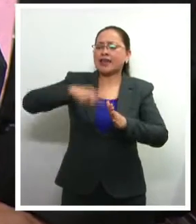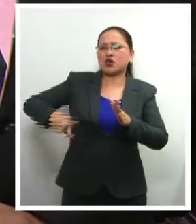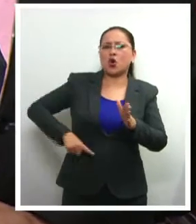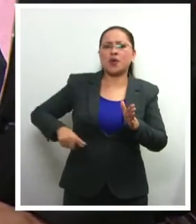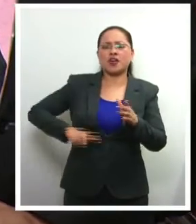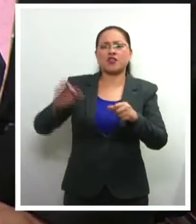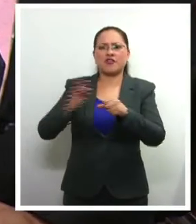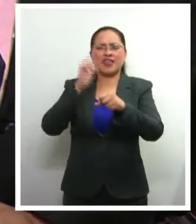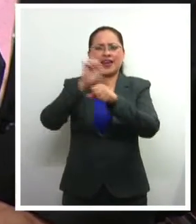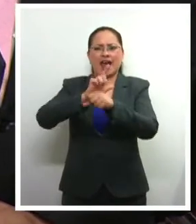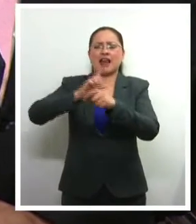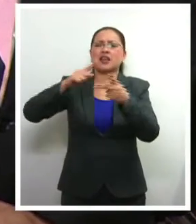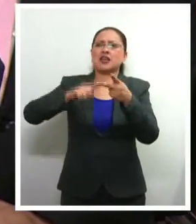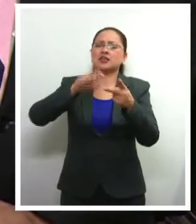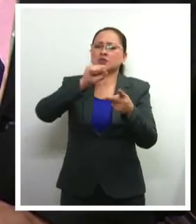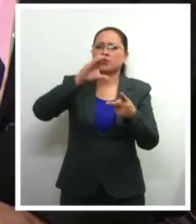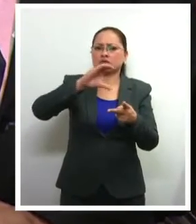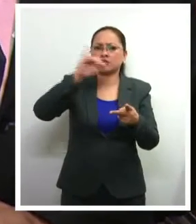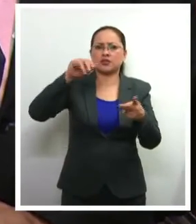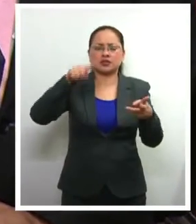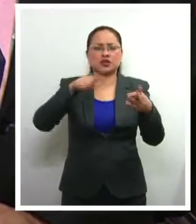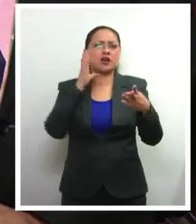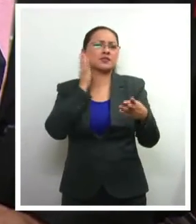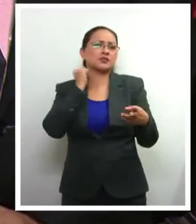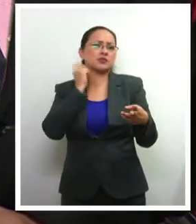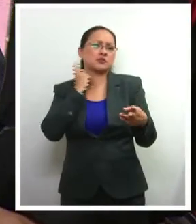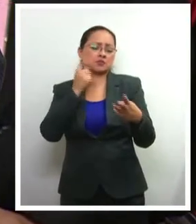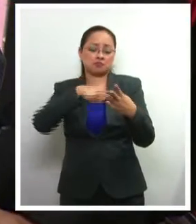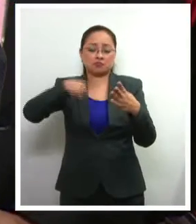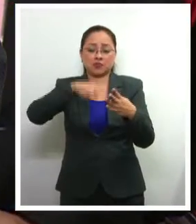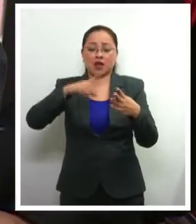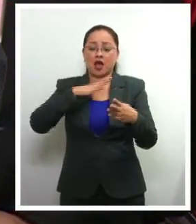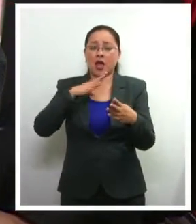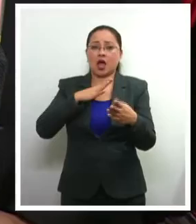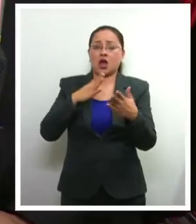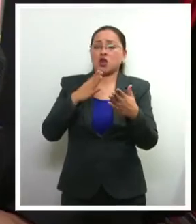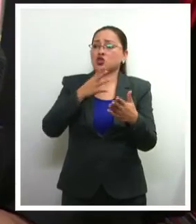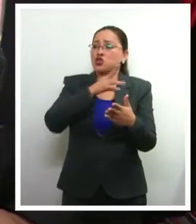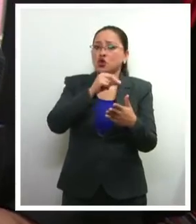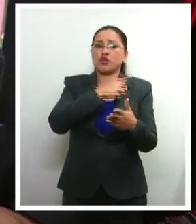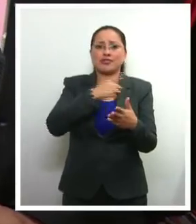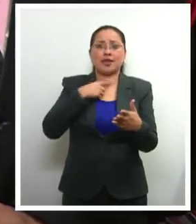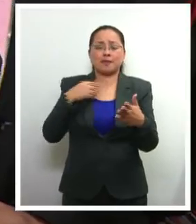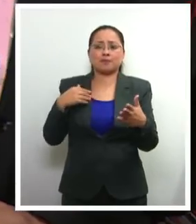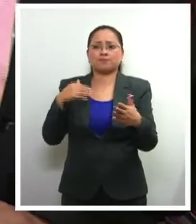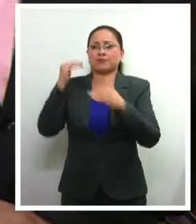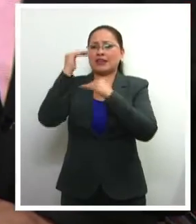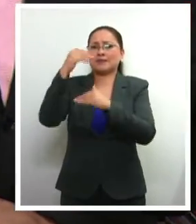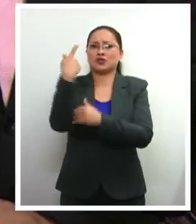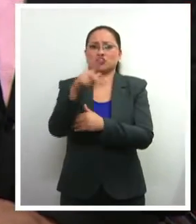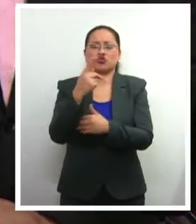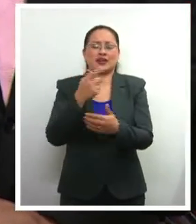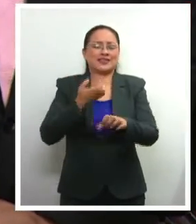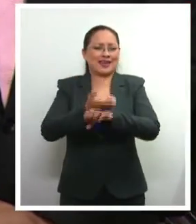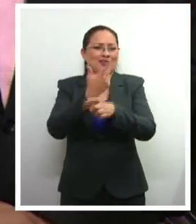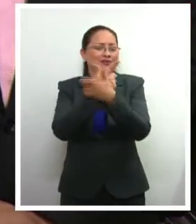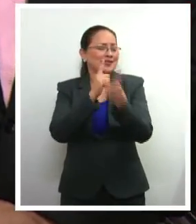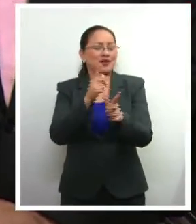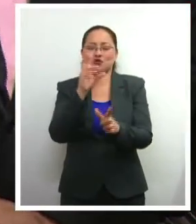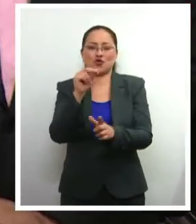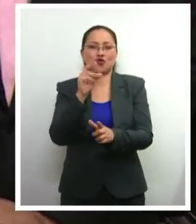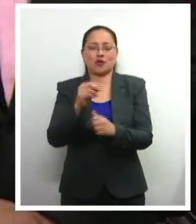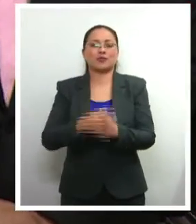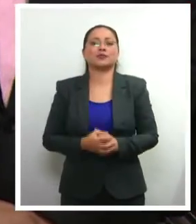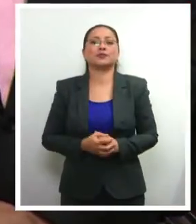puede interpretarse de forma que viole o limite su plena soberanía como entidad federativa. Es cuanto, señor